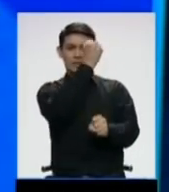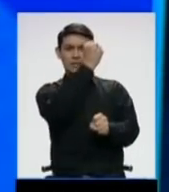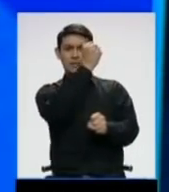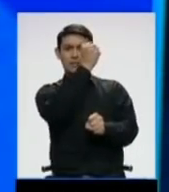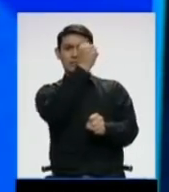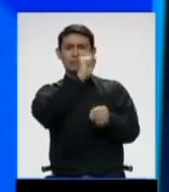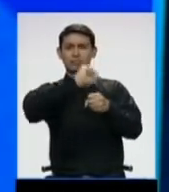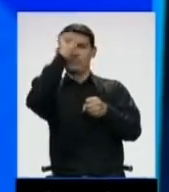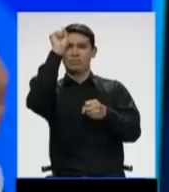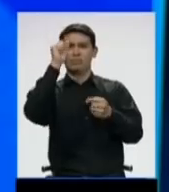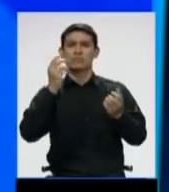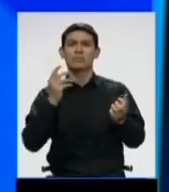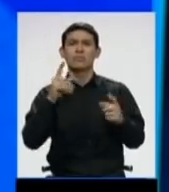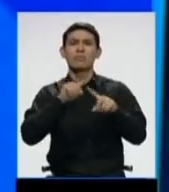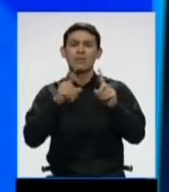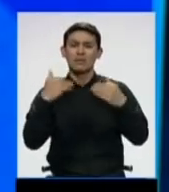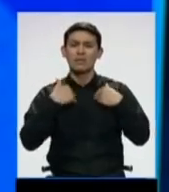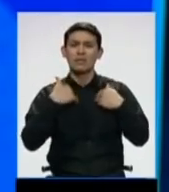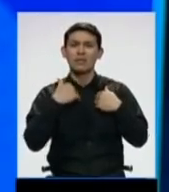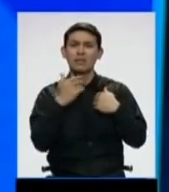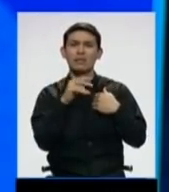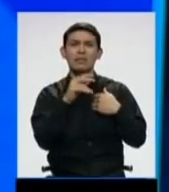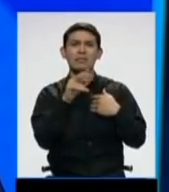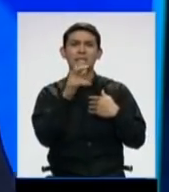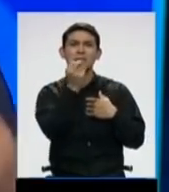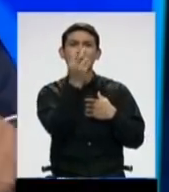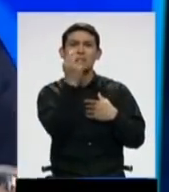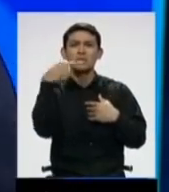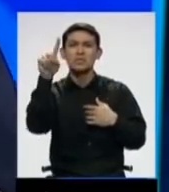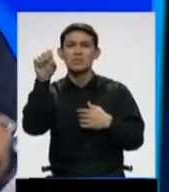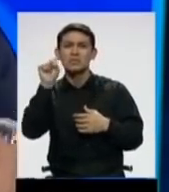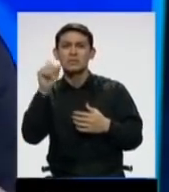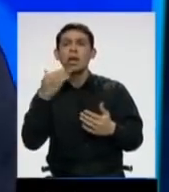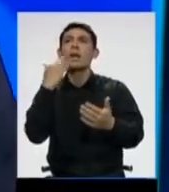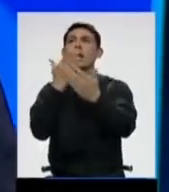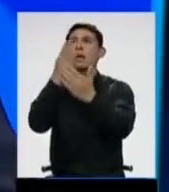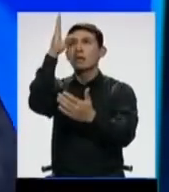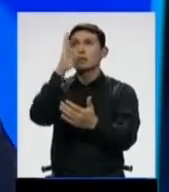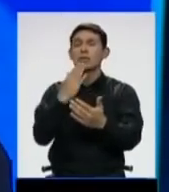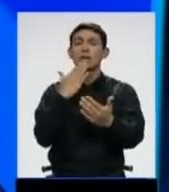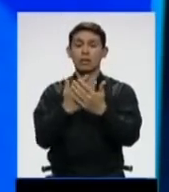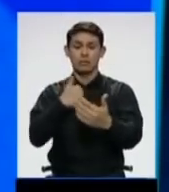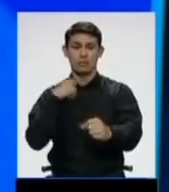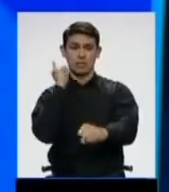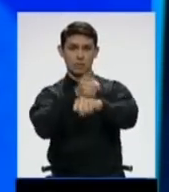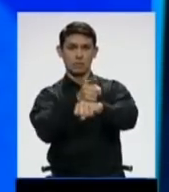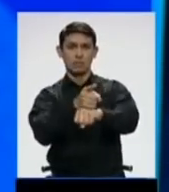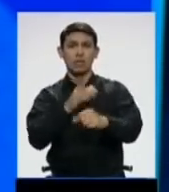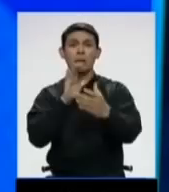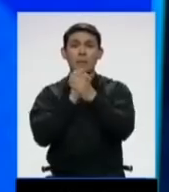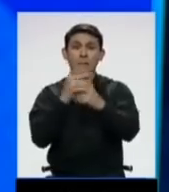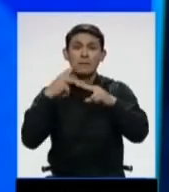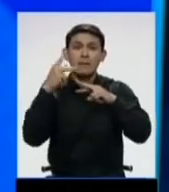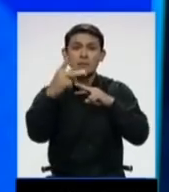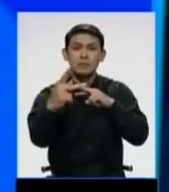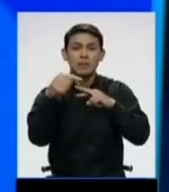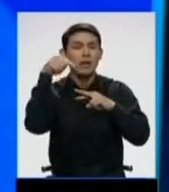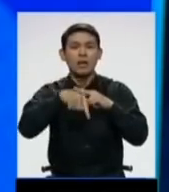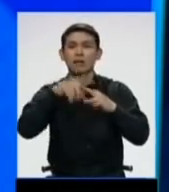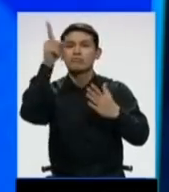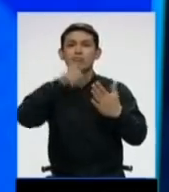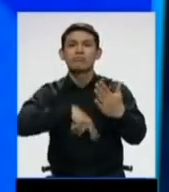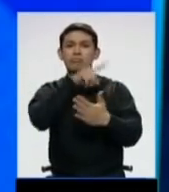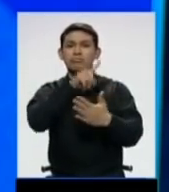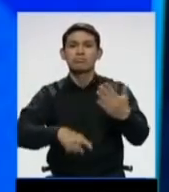de que tenía un precio de 12 millones de soles adicionales. Gracias a Dios y gracias a mi denuncia, amigo vecino, esa licitación se ha anulado